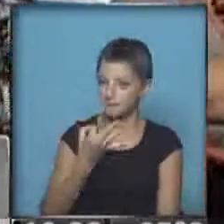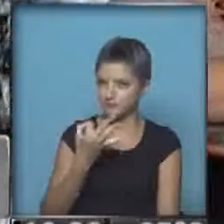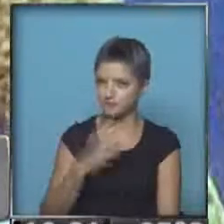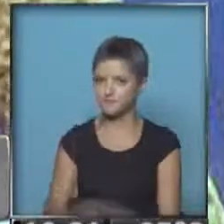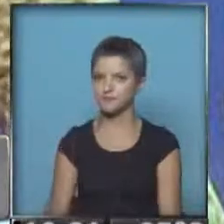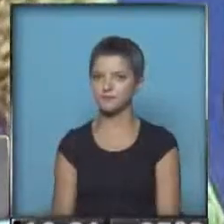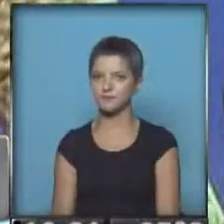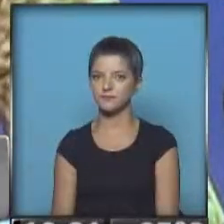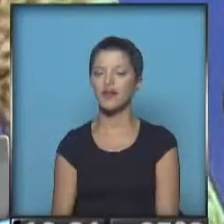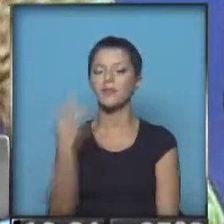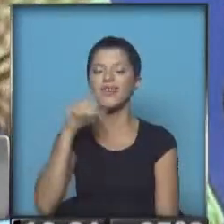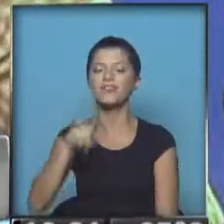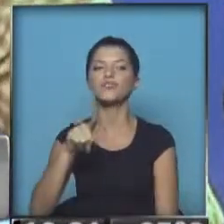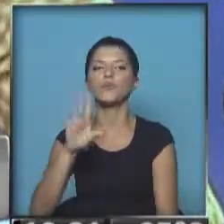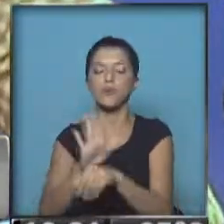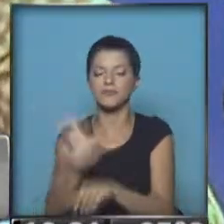Y la verdad que